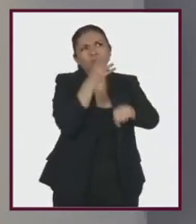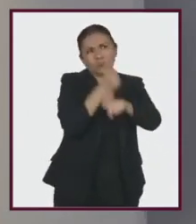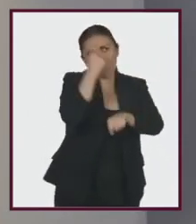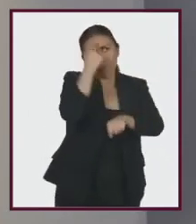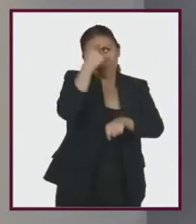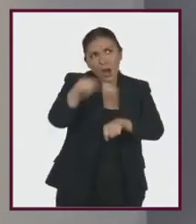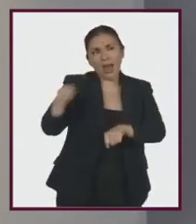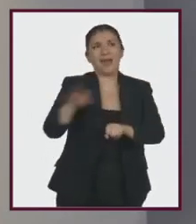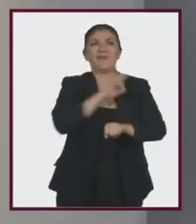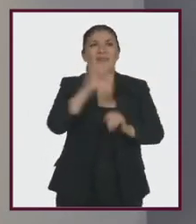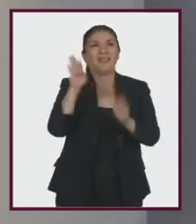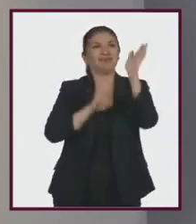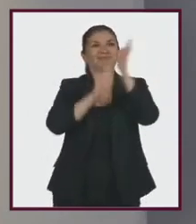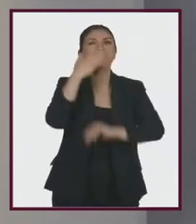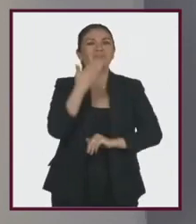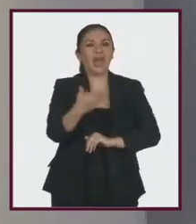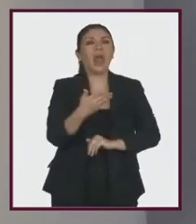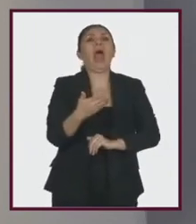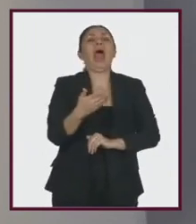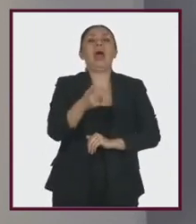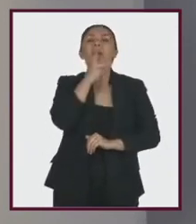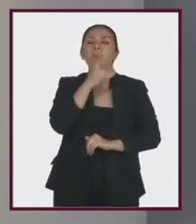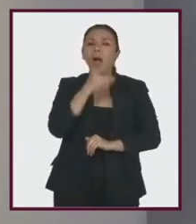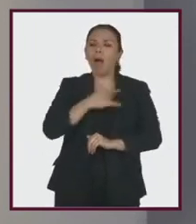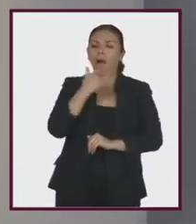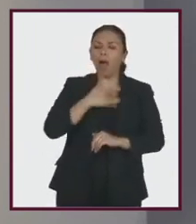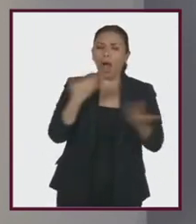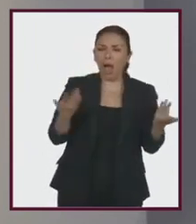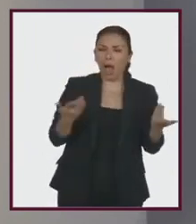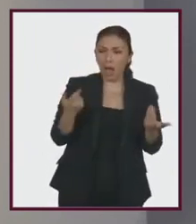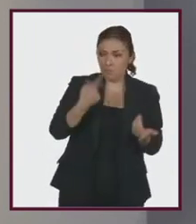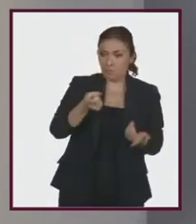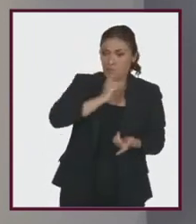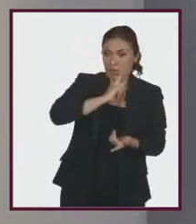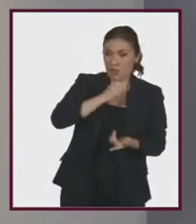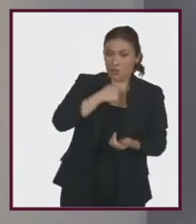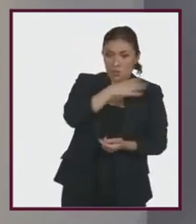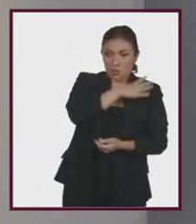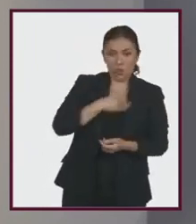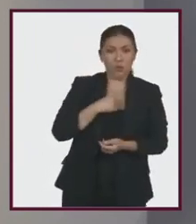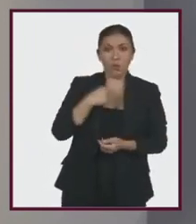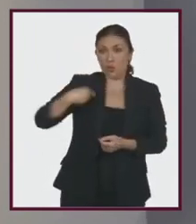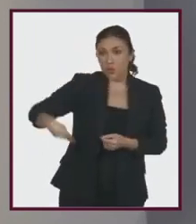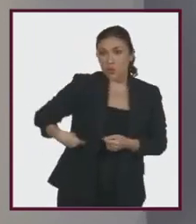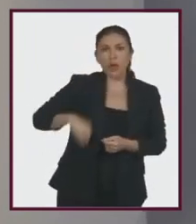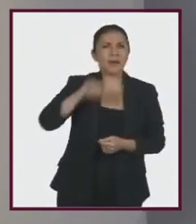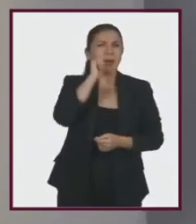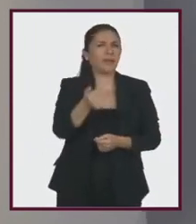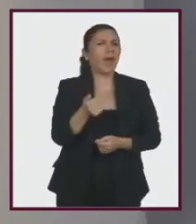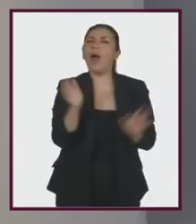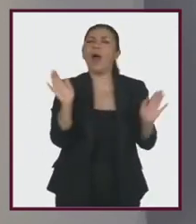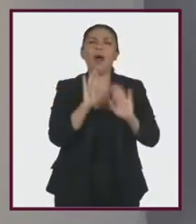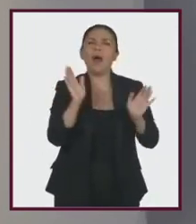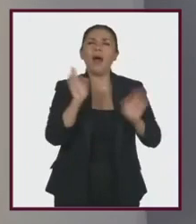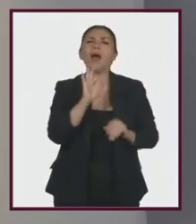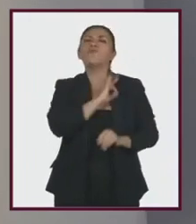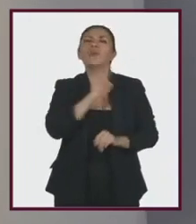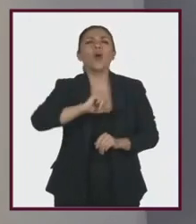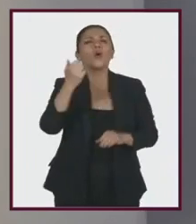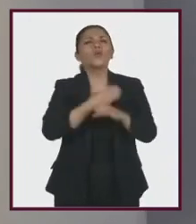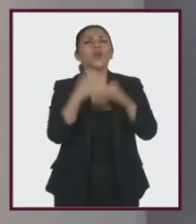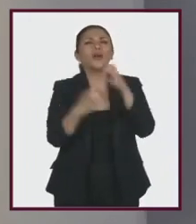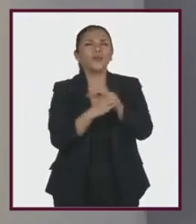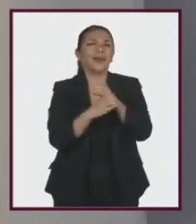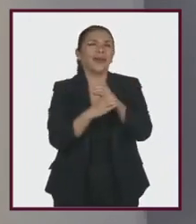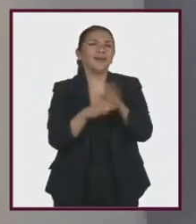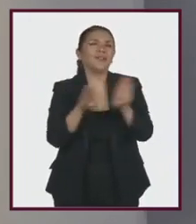no ocurra, ¿no? Y entonces ya no es esta parte de que no es cierto, mi hijo no consume, yo nunca lo he visto, ¿no? Que puede ser a lo mejor algo de lo que nos a lo que